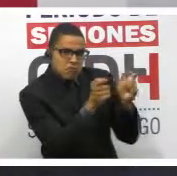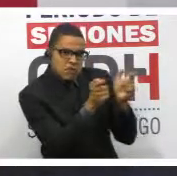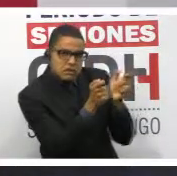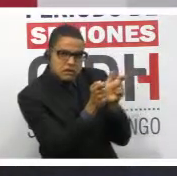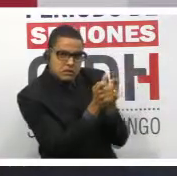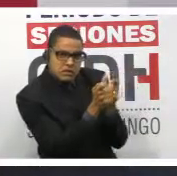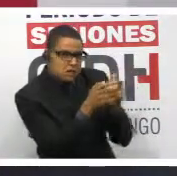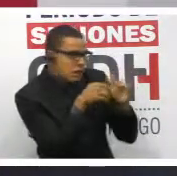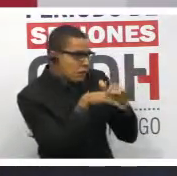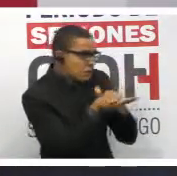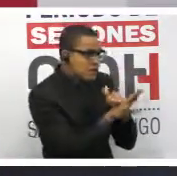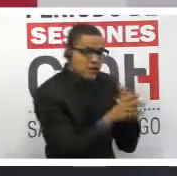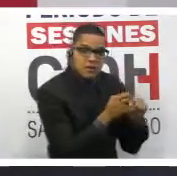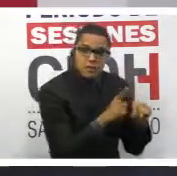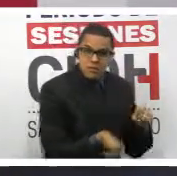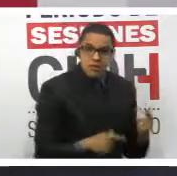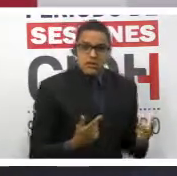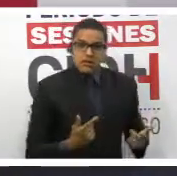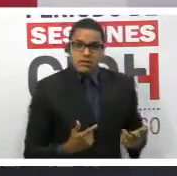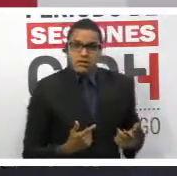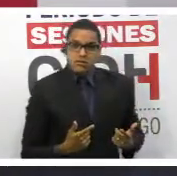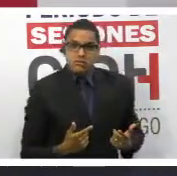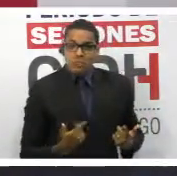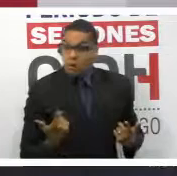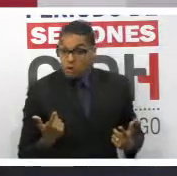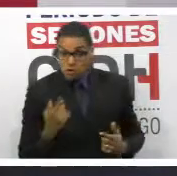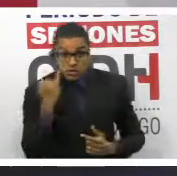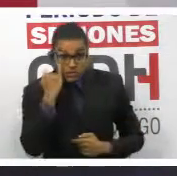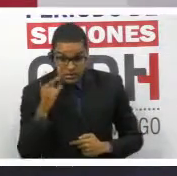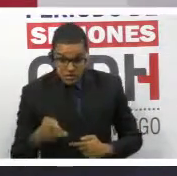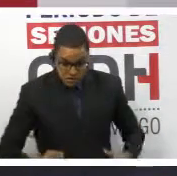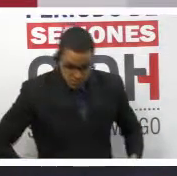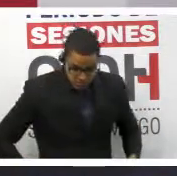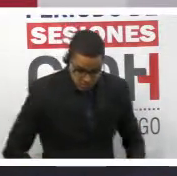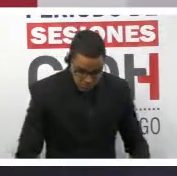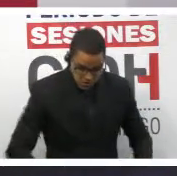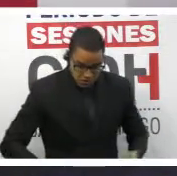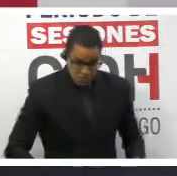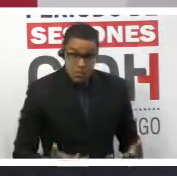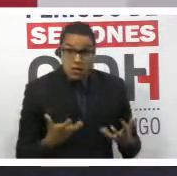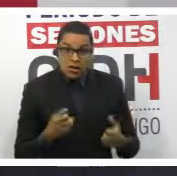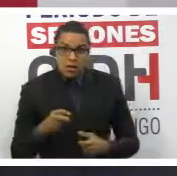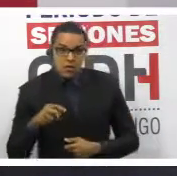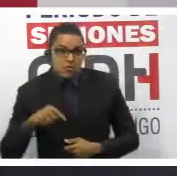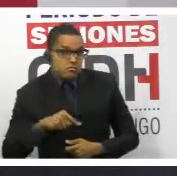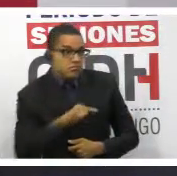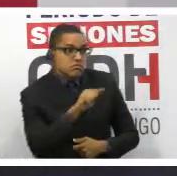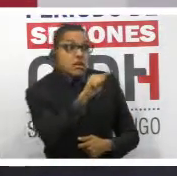desenfrenados es en base a la atracción de la acción